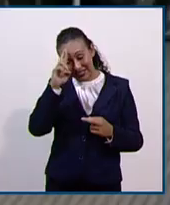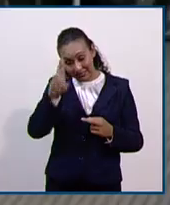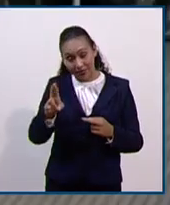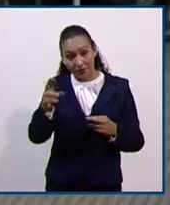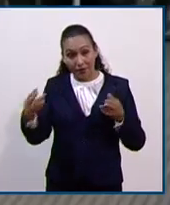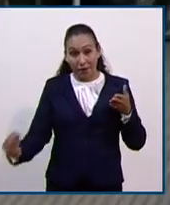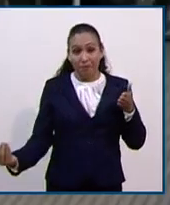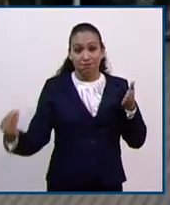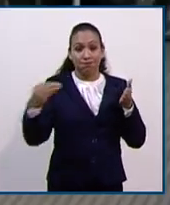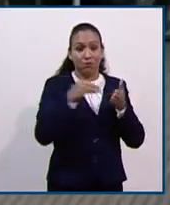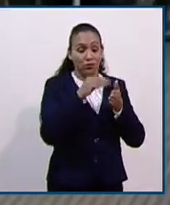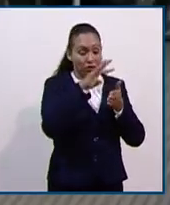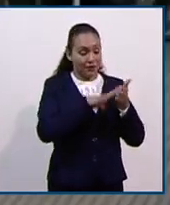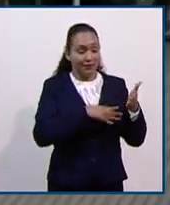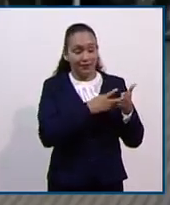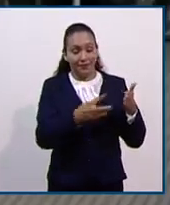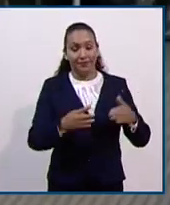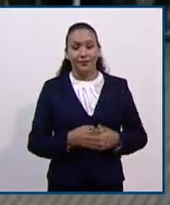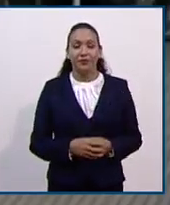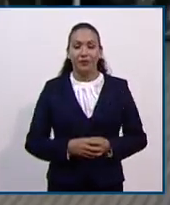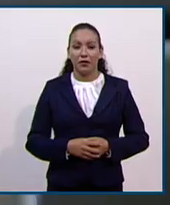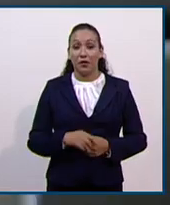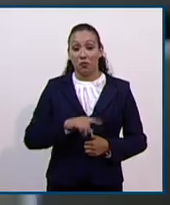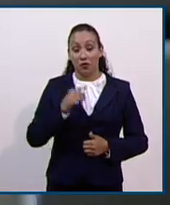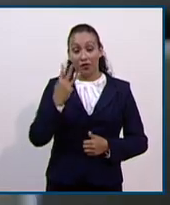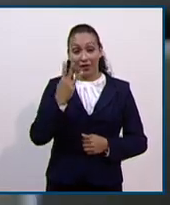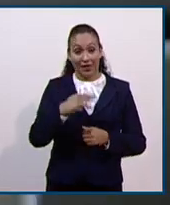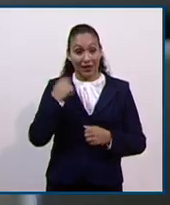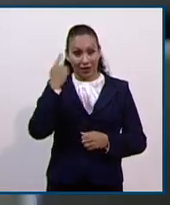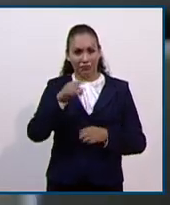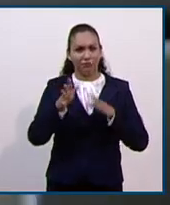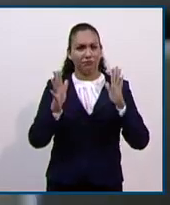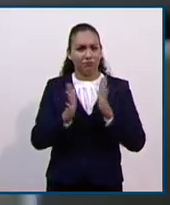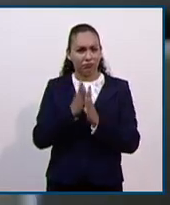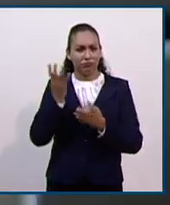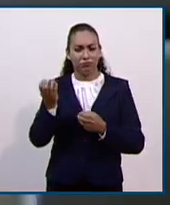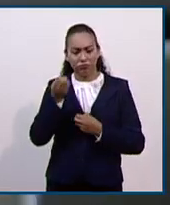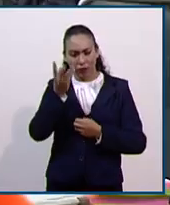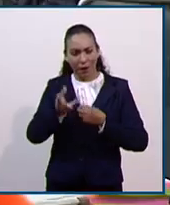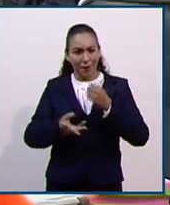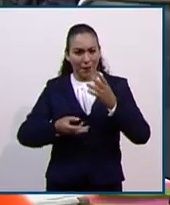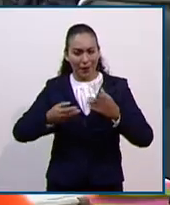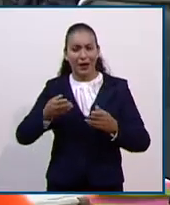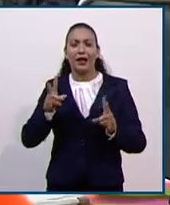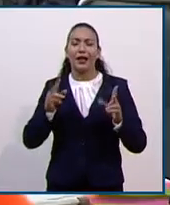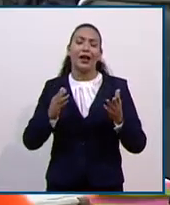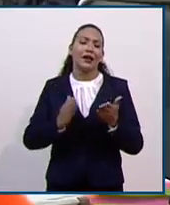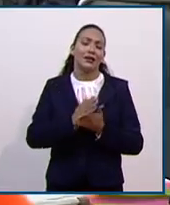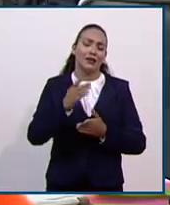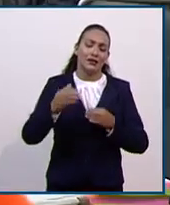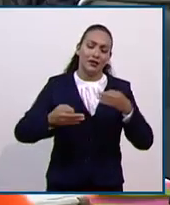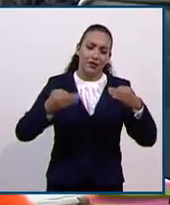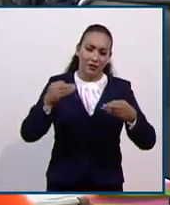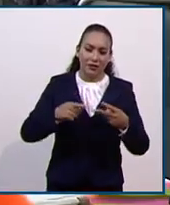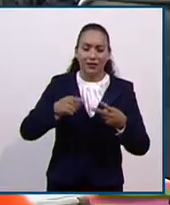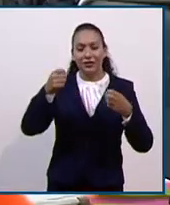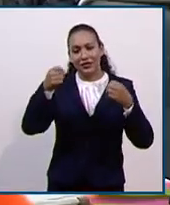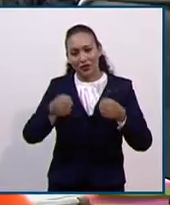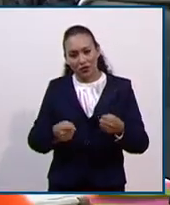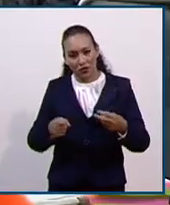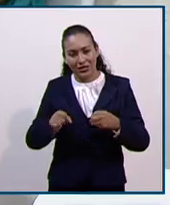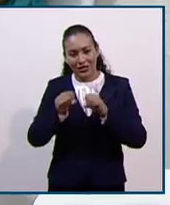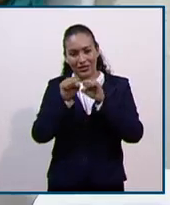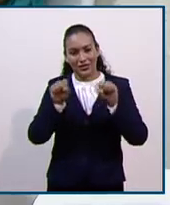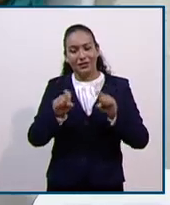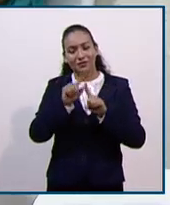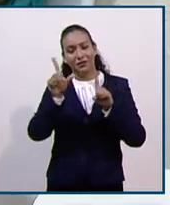determinación. Por más de 3 horas, las personas participantes reflexionaron sobre los retos en el acceso a servicios legales, la seguridad, el Sistema